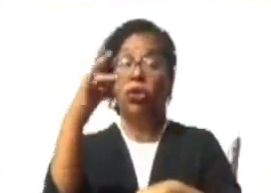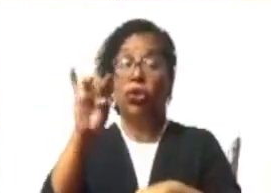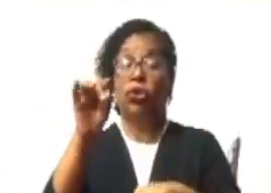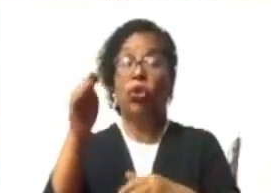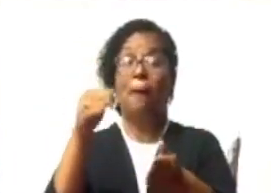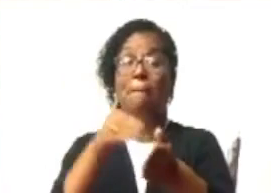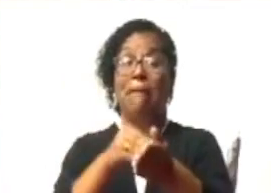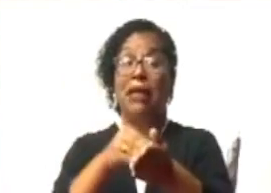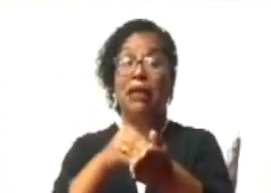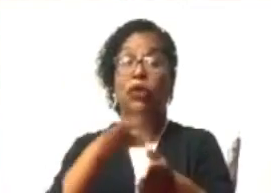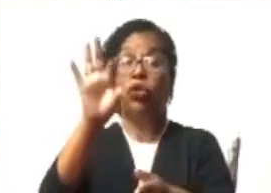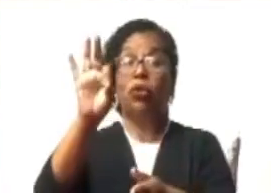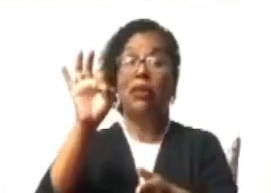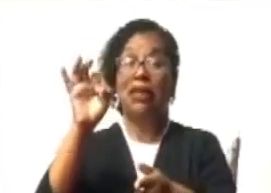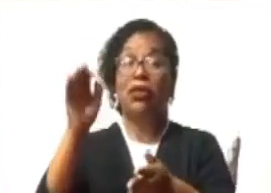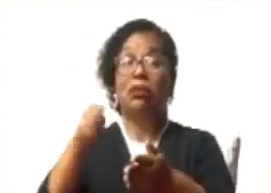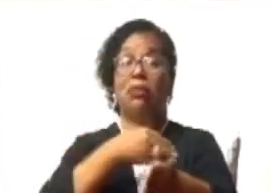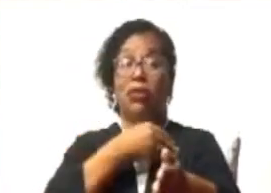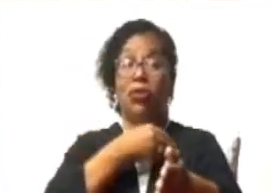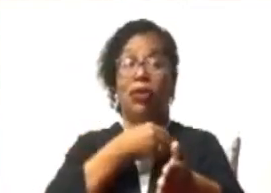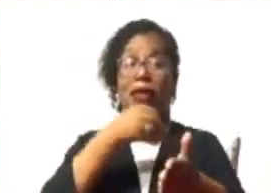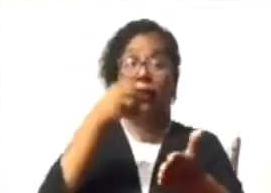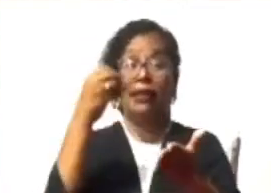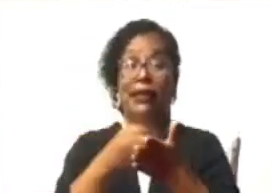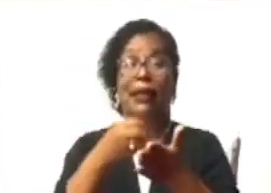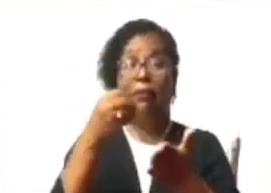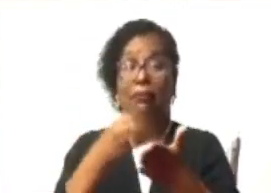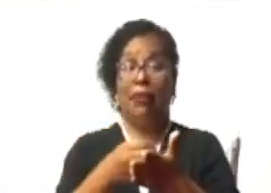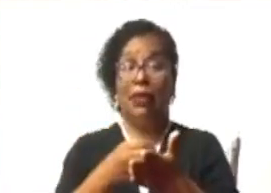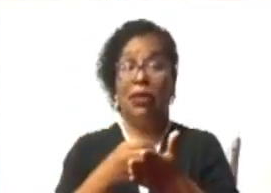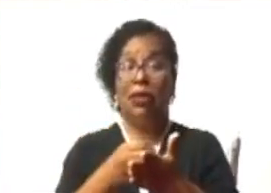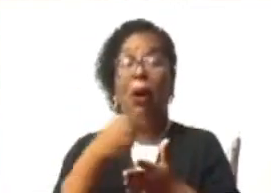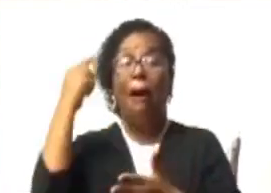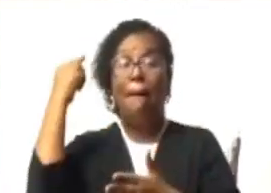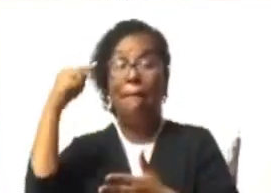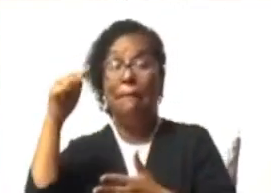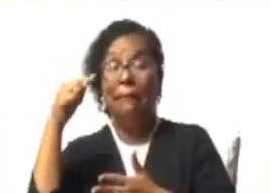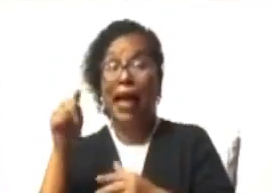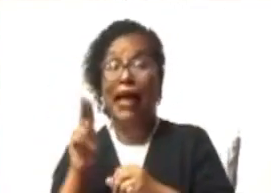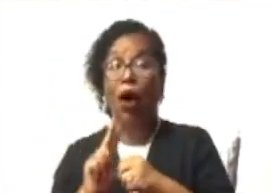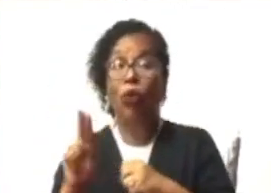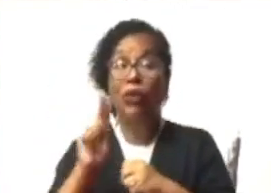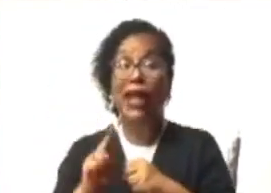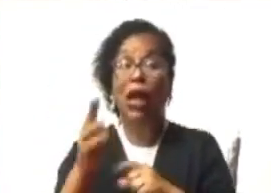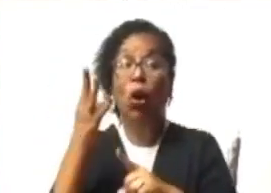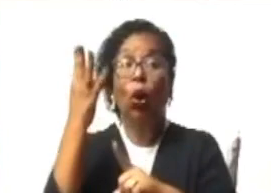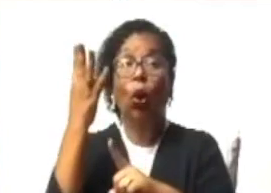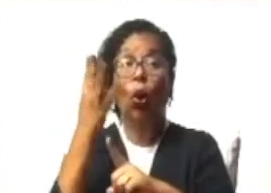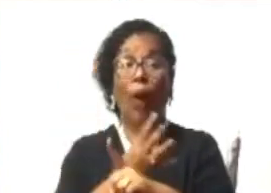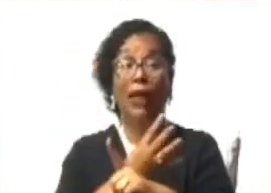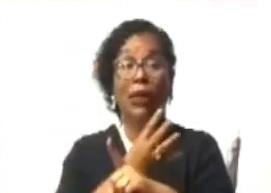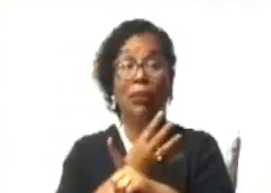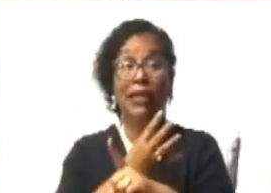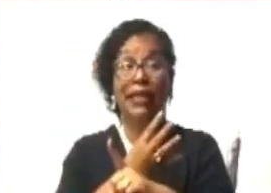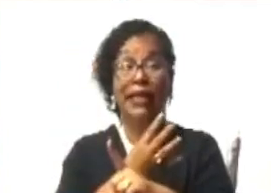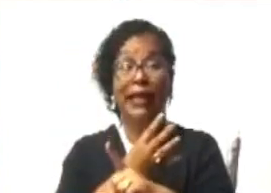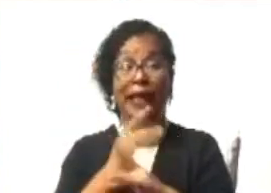19.895 millones de pesos para gastarlo en los últimos 4 meses de este